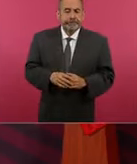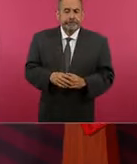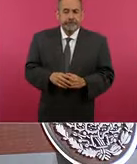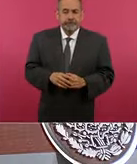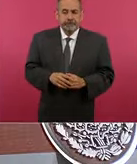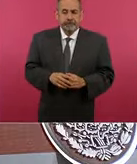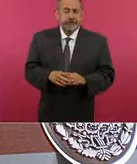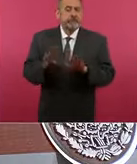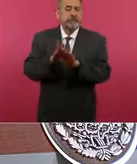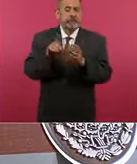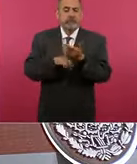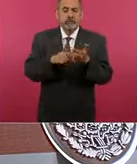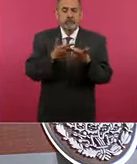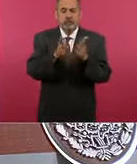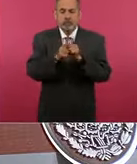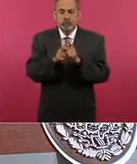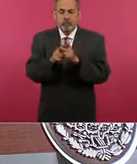el bloque de partidos,